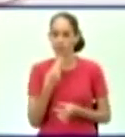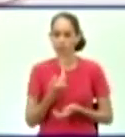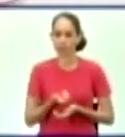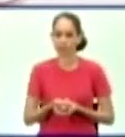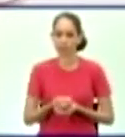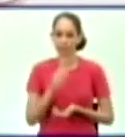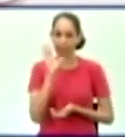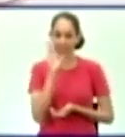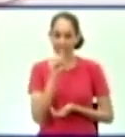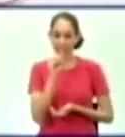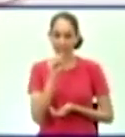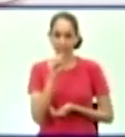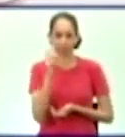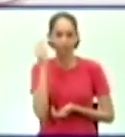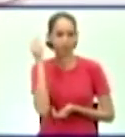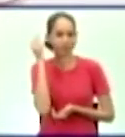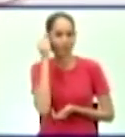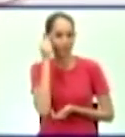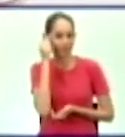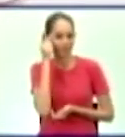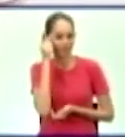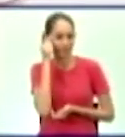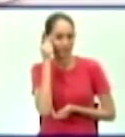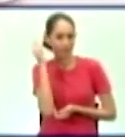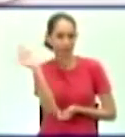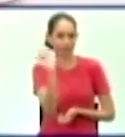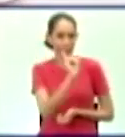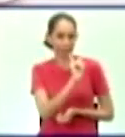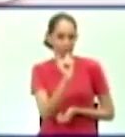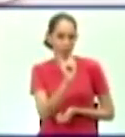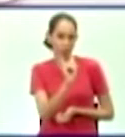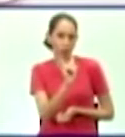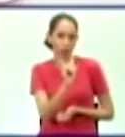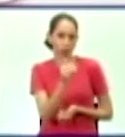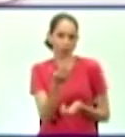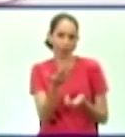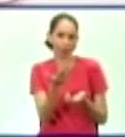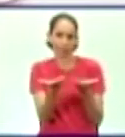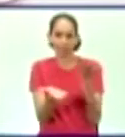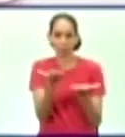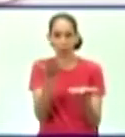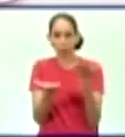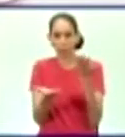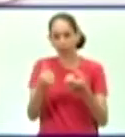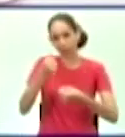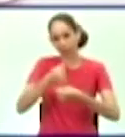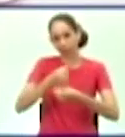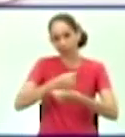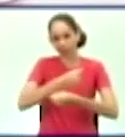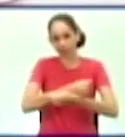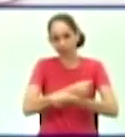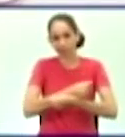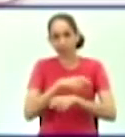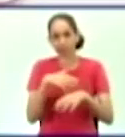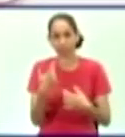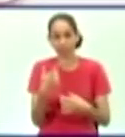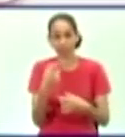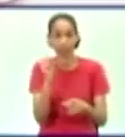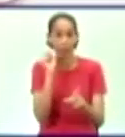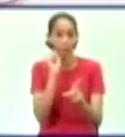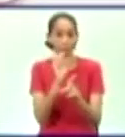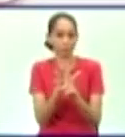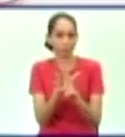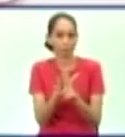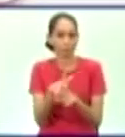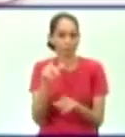Dice: la mente es como la rueda de los carros, y como la palabra se enciende con el ejercicio